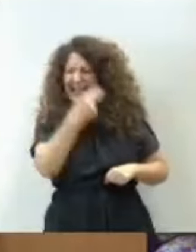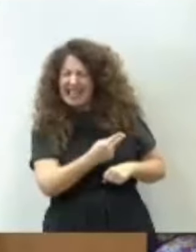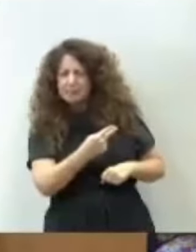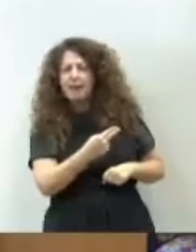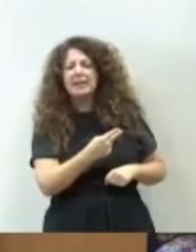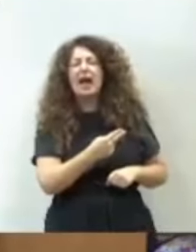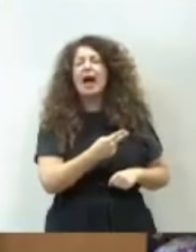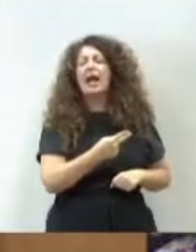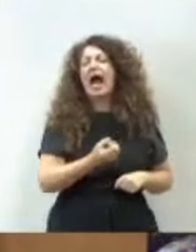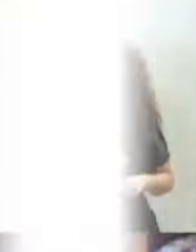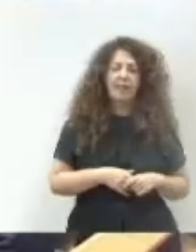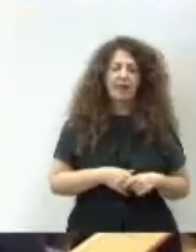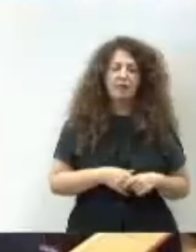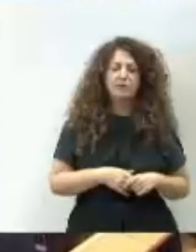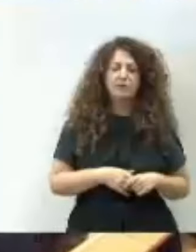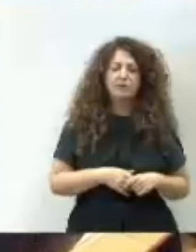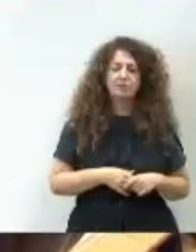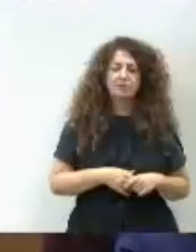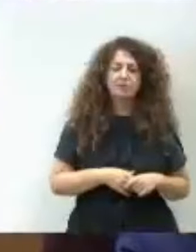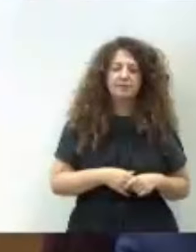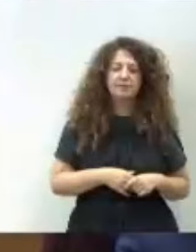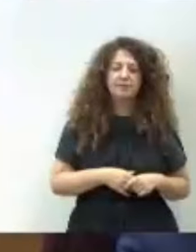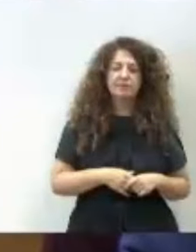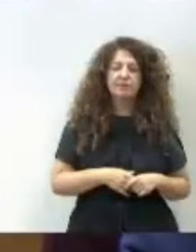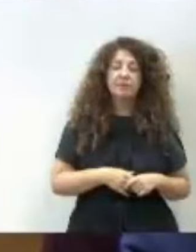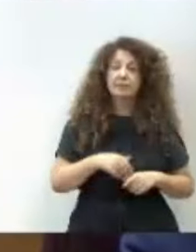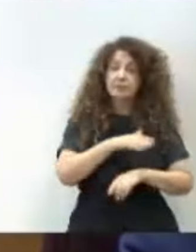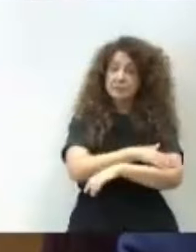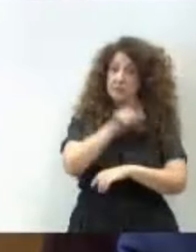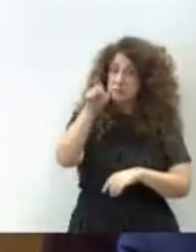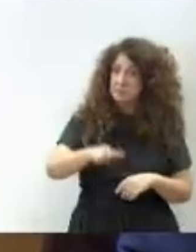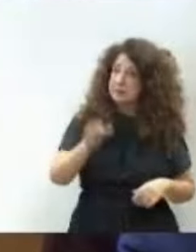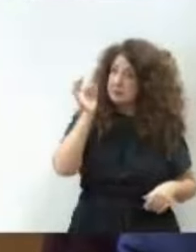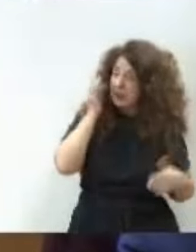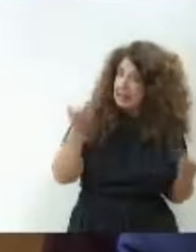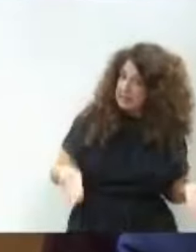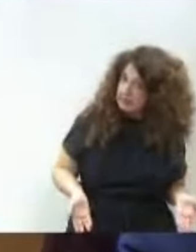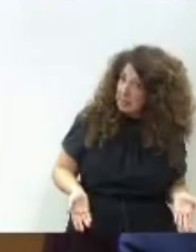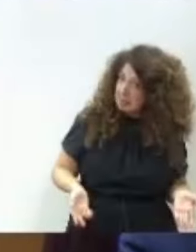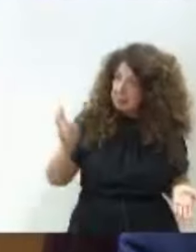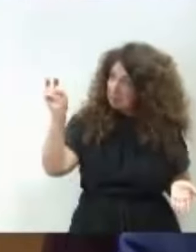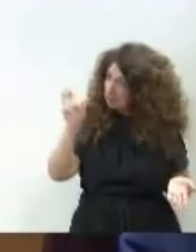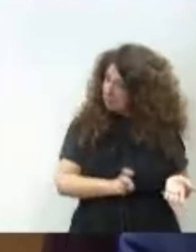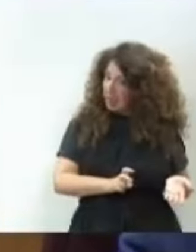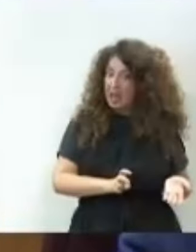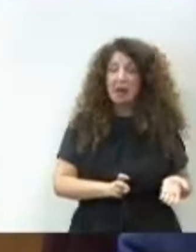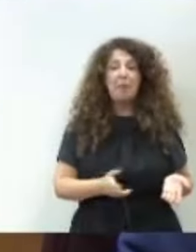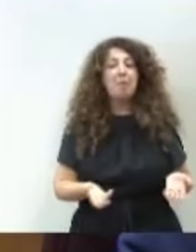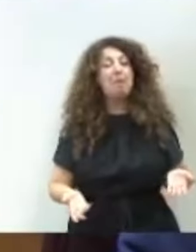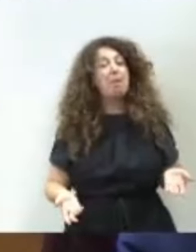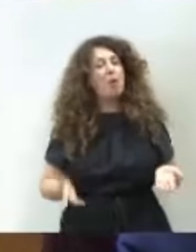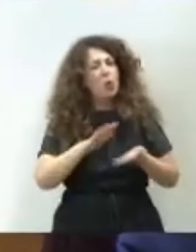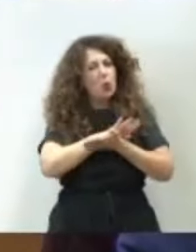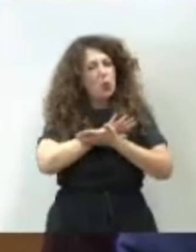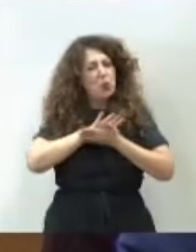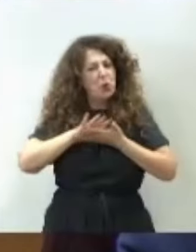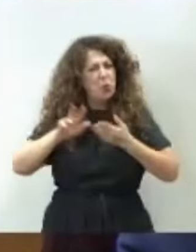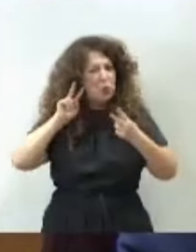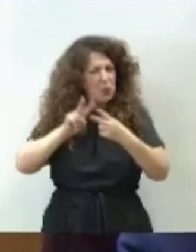los herreños. Muchas gracias. Señora ministra, usted por aquí, perdone que me sorprenda, pero la verdad que hacía muchos